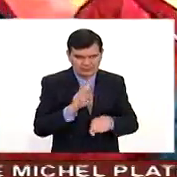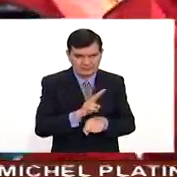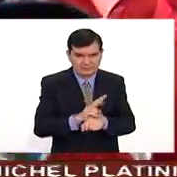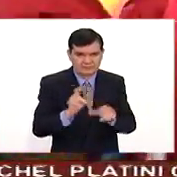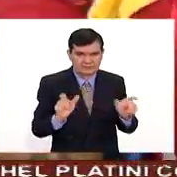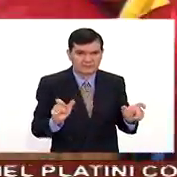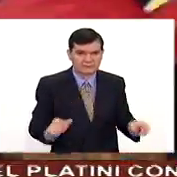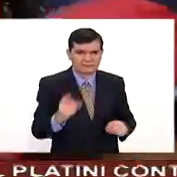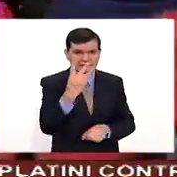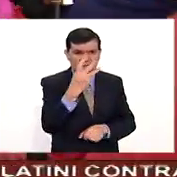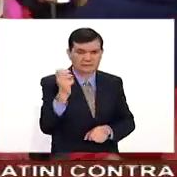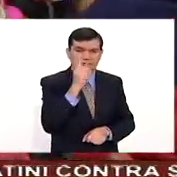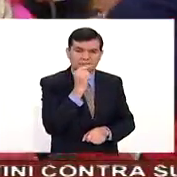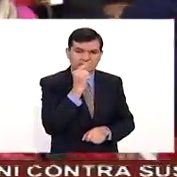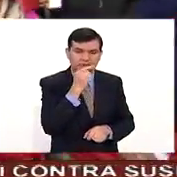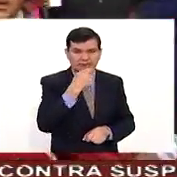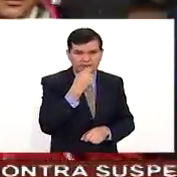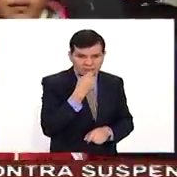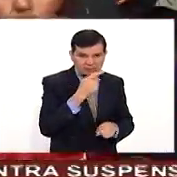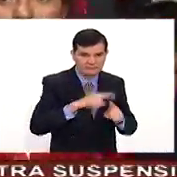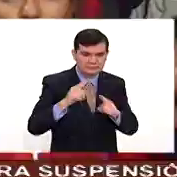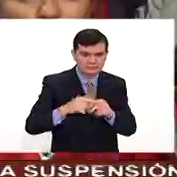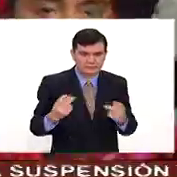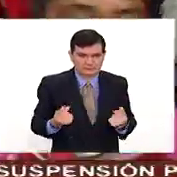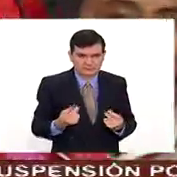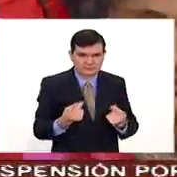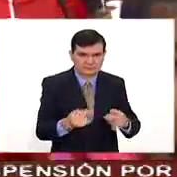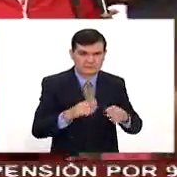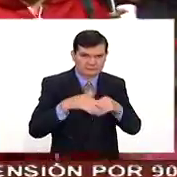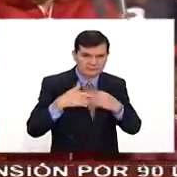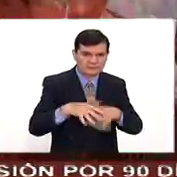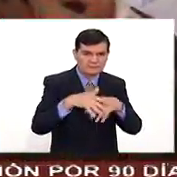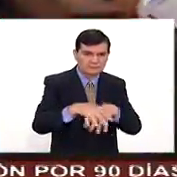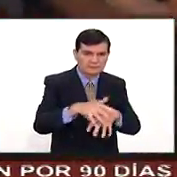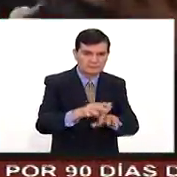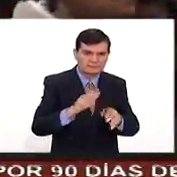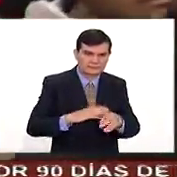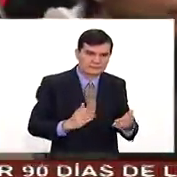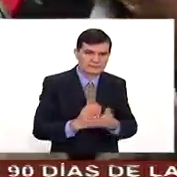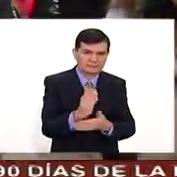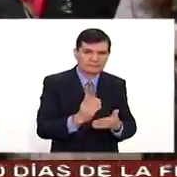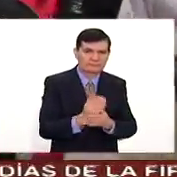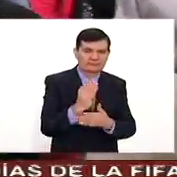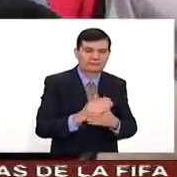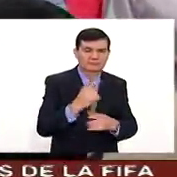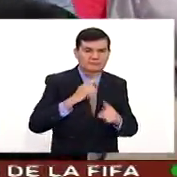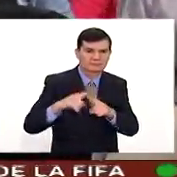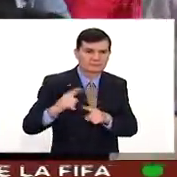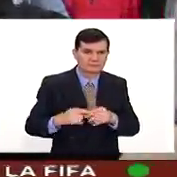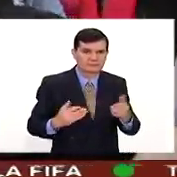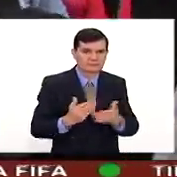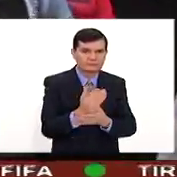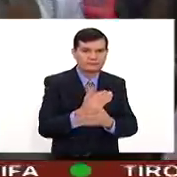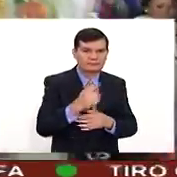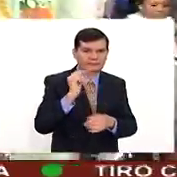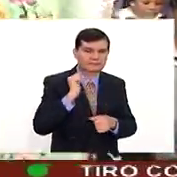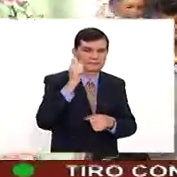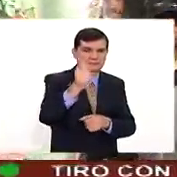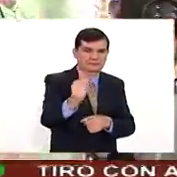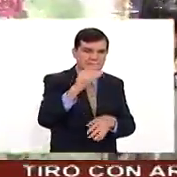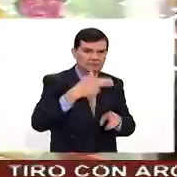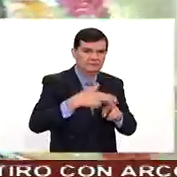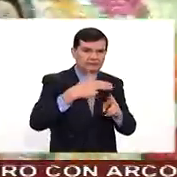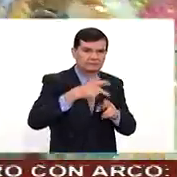como 300 policías de tránsito, para agilizar el ingreso de los peregrinos por los diversos accesos que llevan